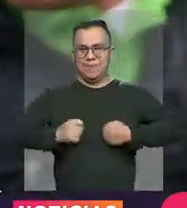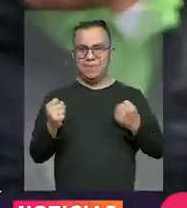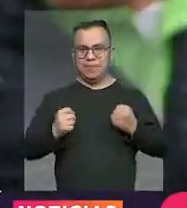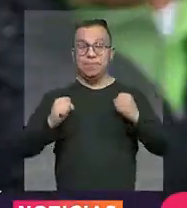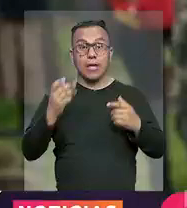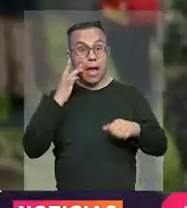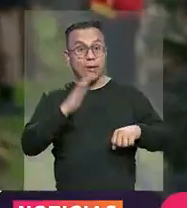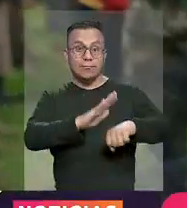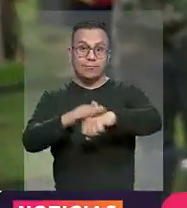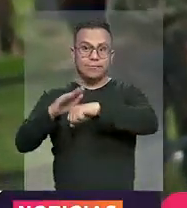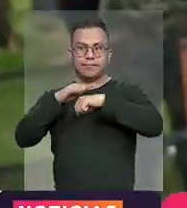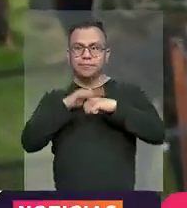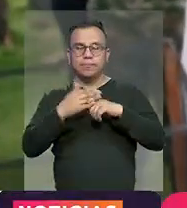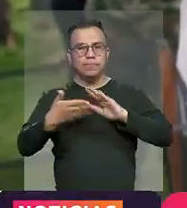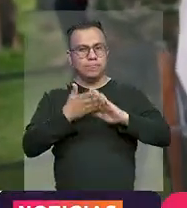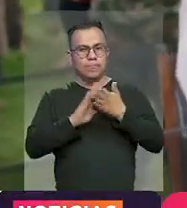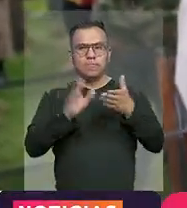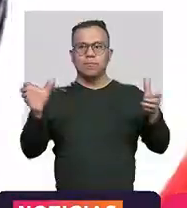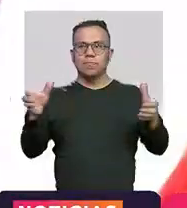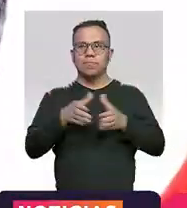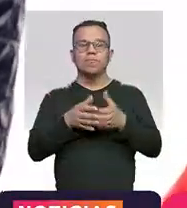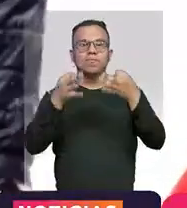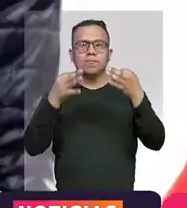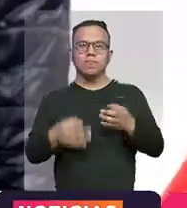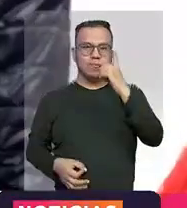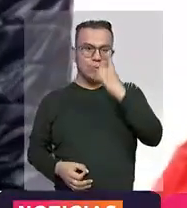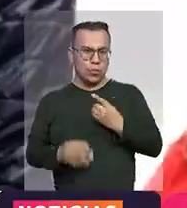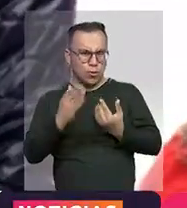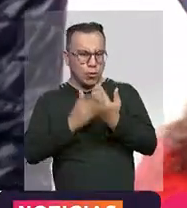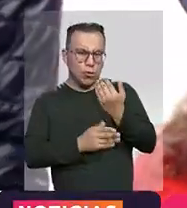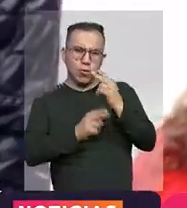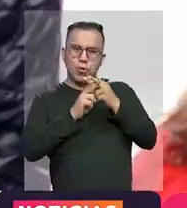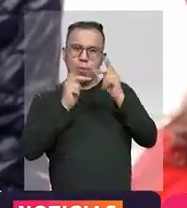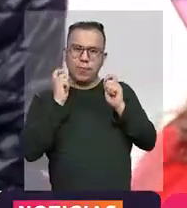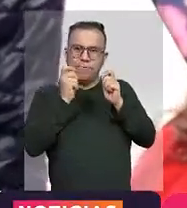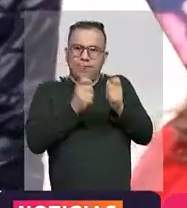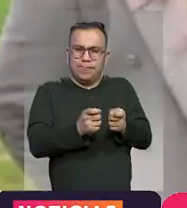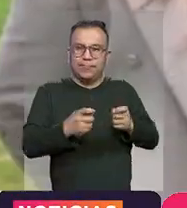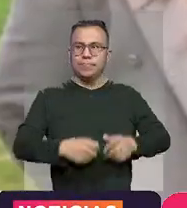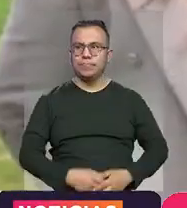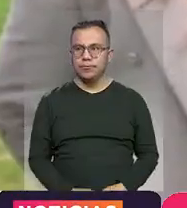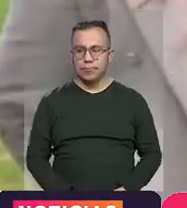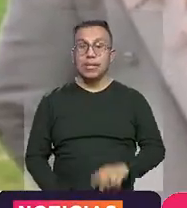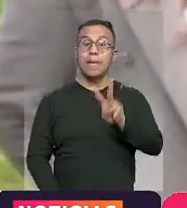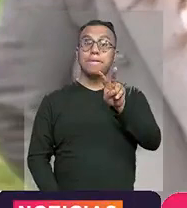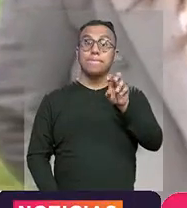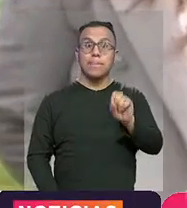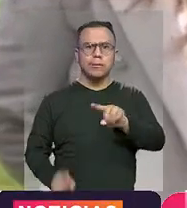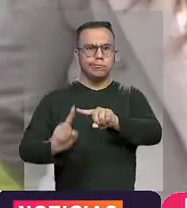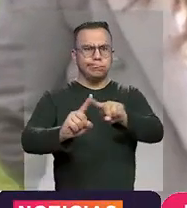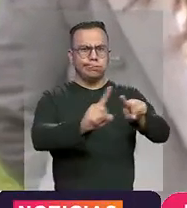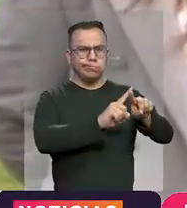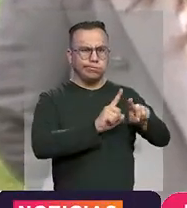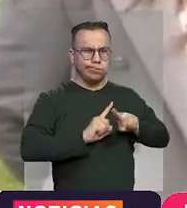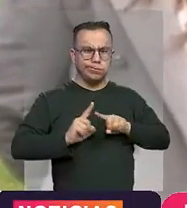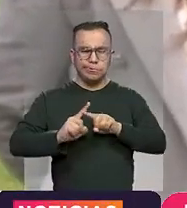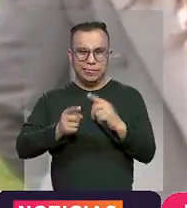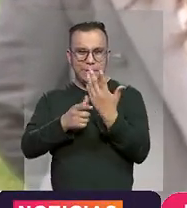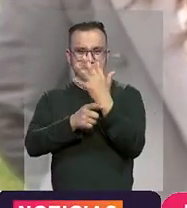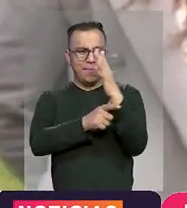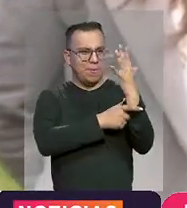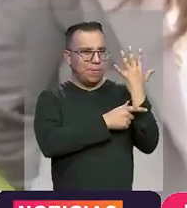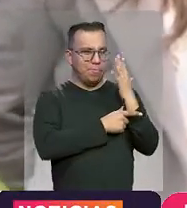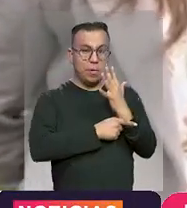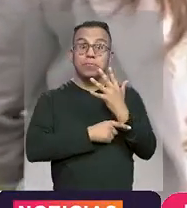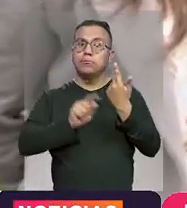La invitación es para que la comunidad sea quien decida el nombre del nuevo bosque. Está conformado por 20 especies de individuos arbóreos que está